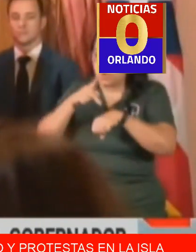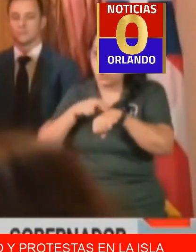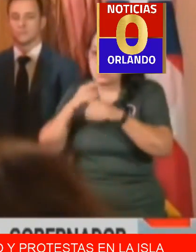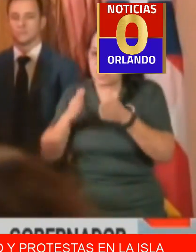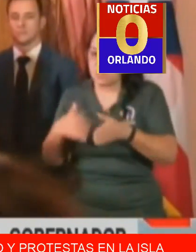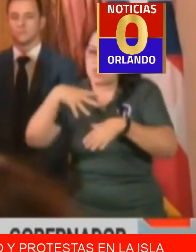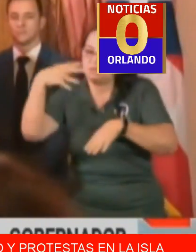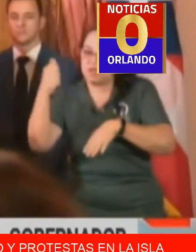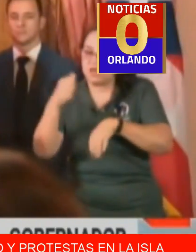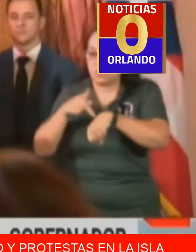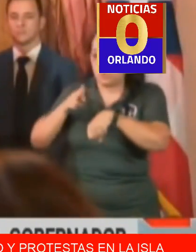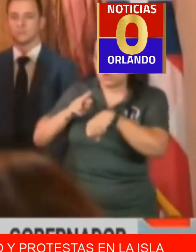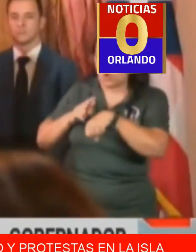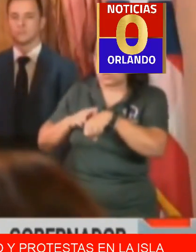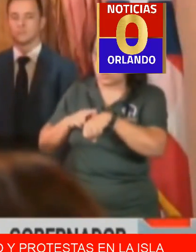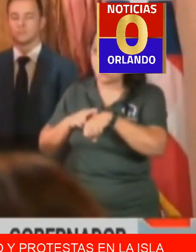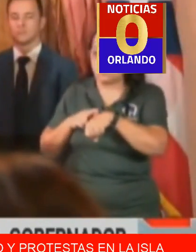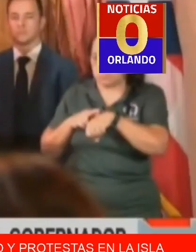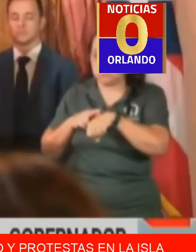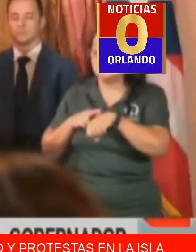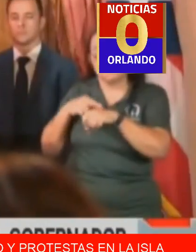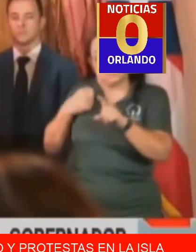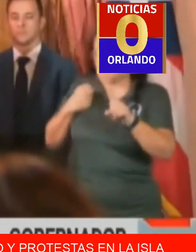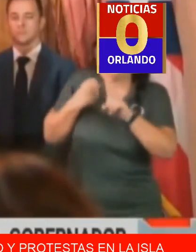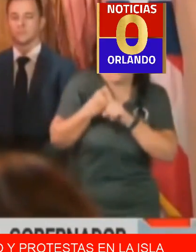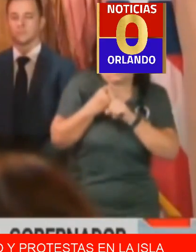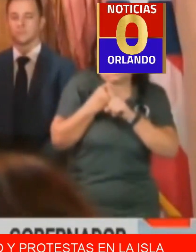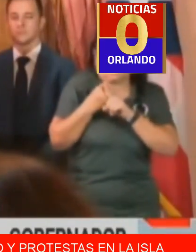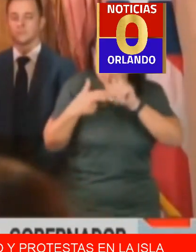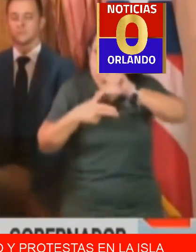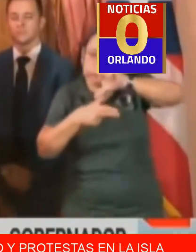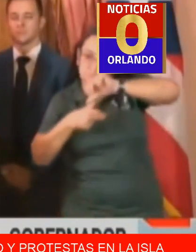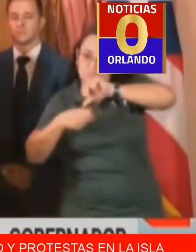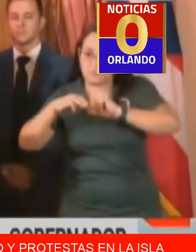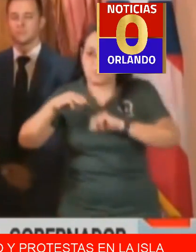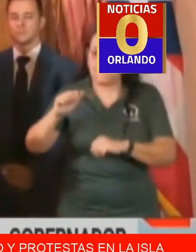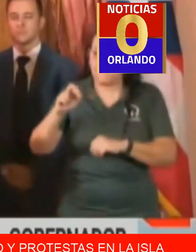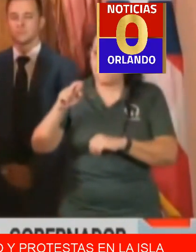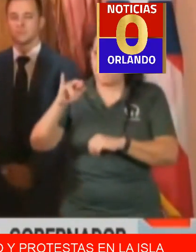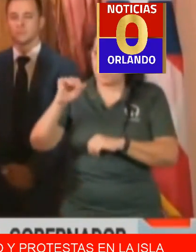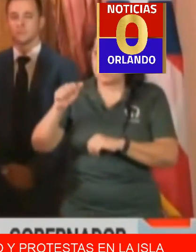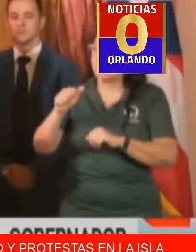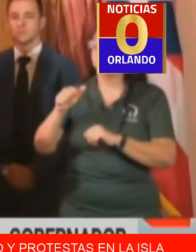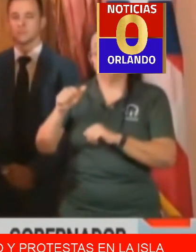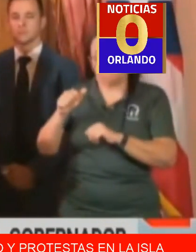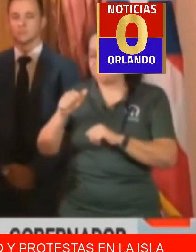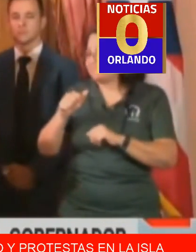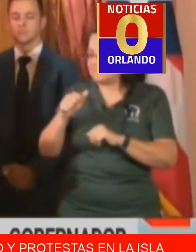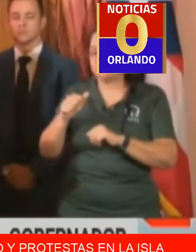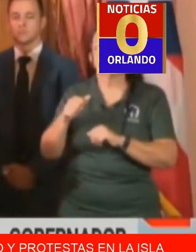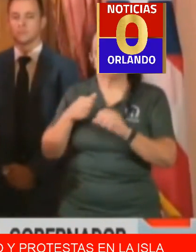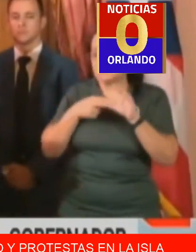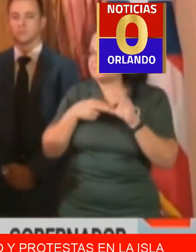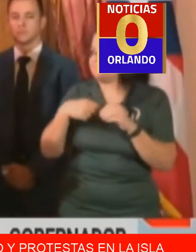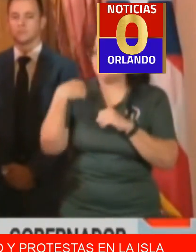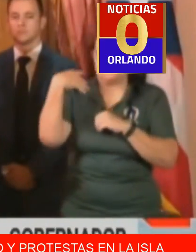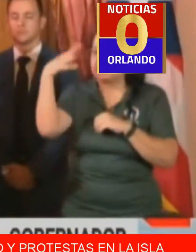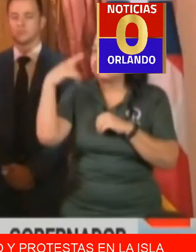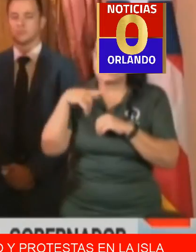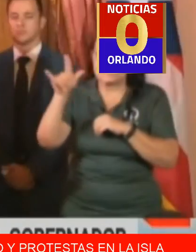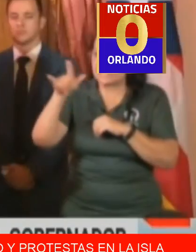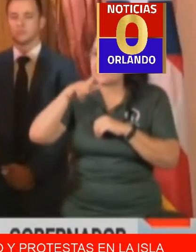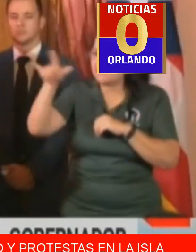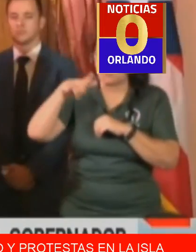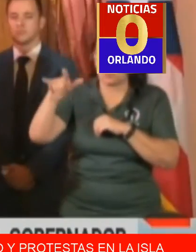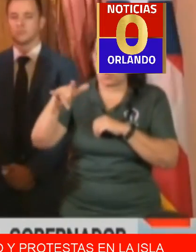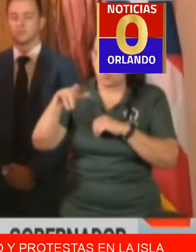país desde el embate del huracán María, ¿no? Siguen saliendo. Un porciento bastante